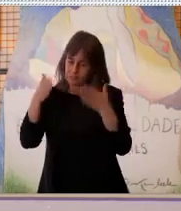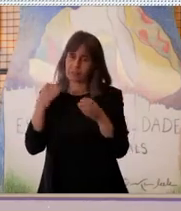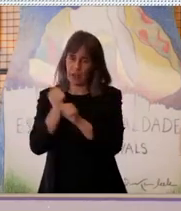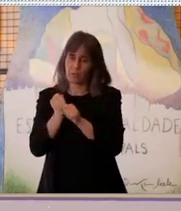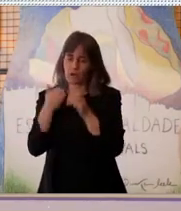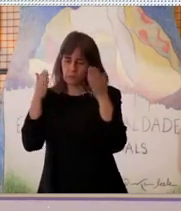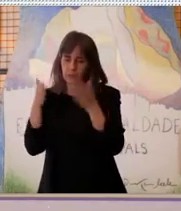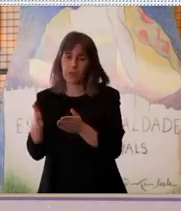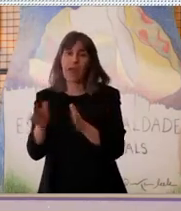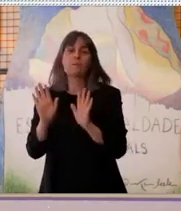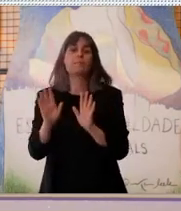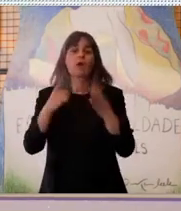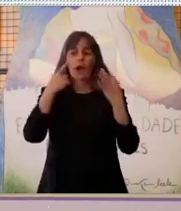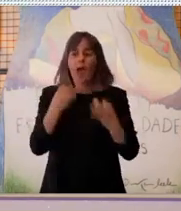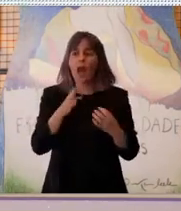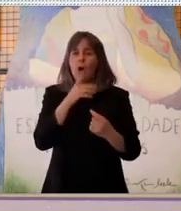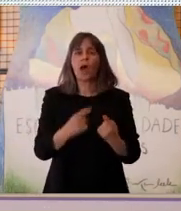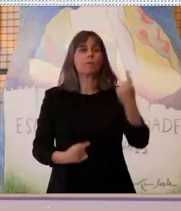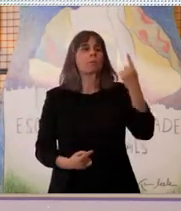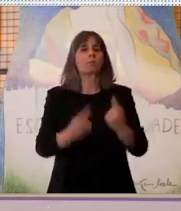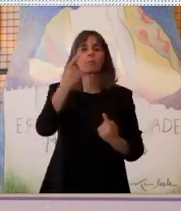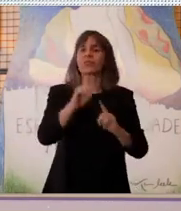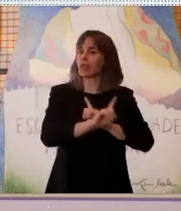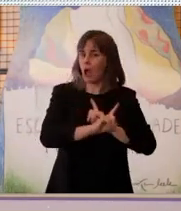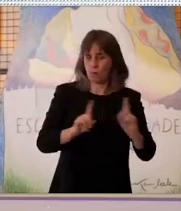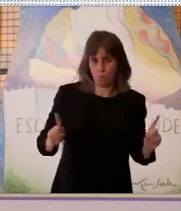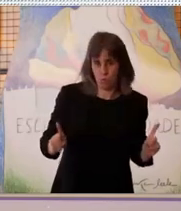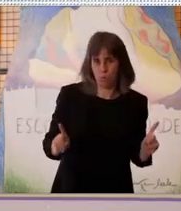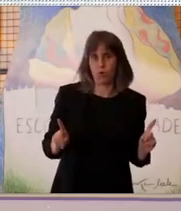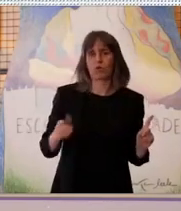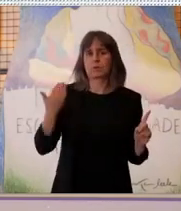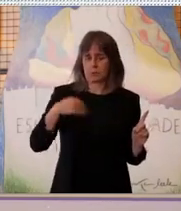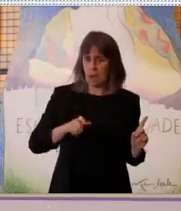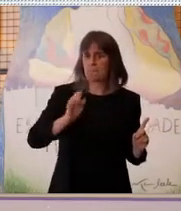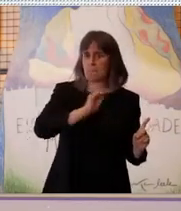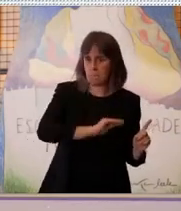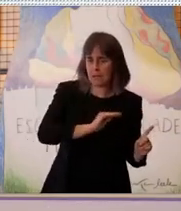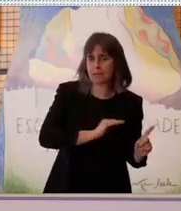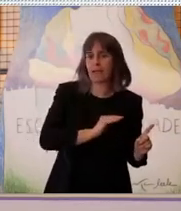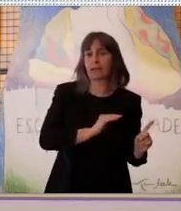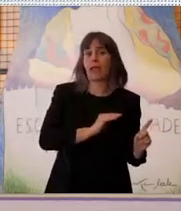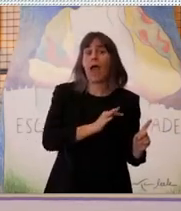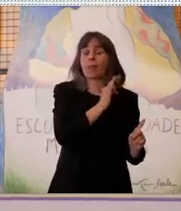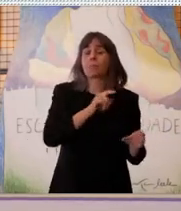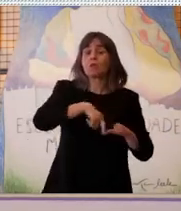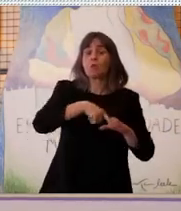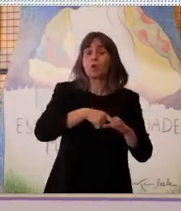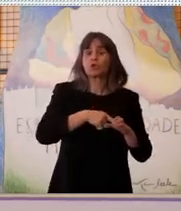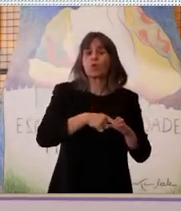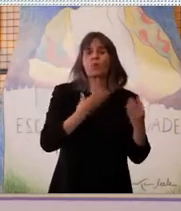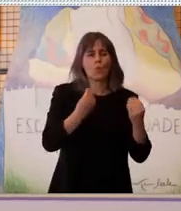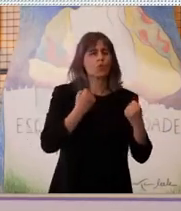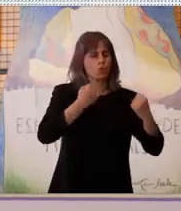pero tampoco somos ya una excepción y desde luego no somos una excepción en puestos de mucho poder hay mujeres